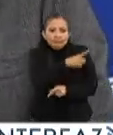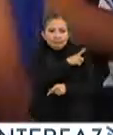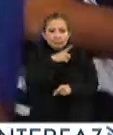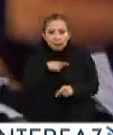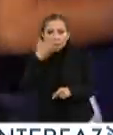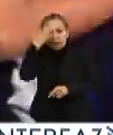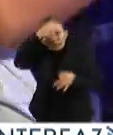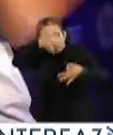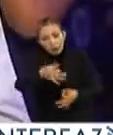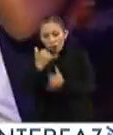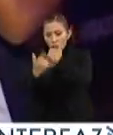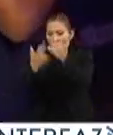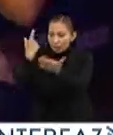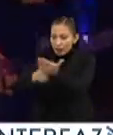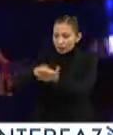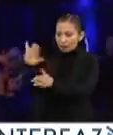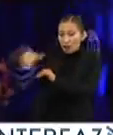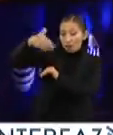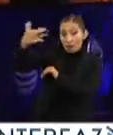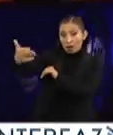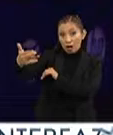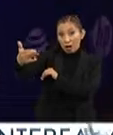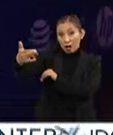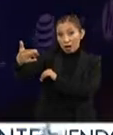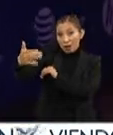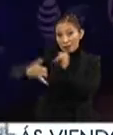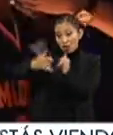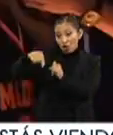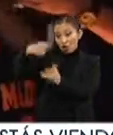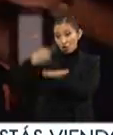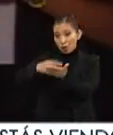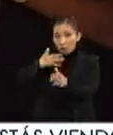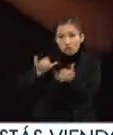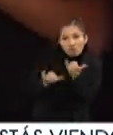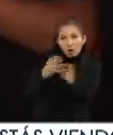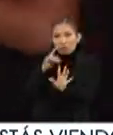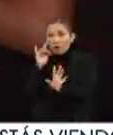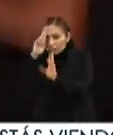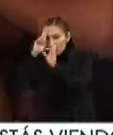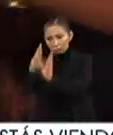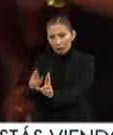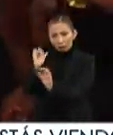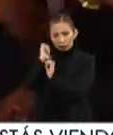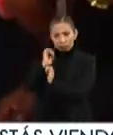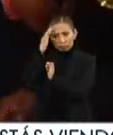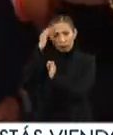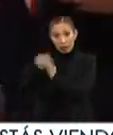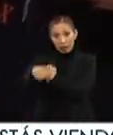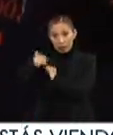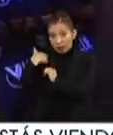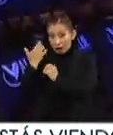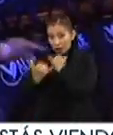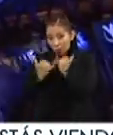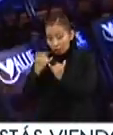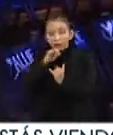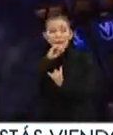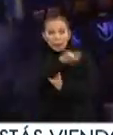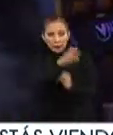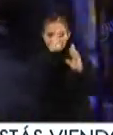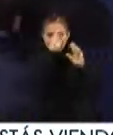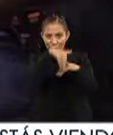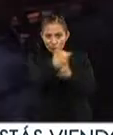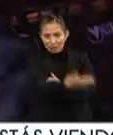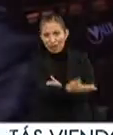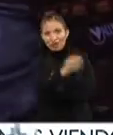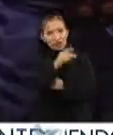que tanto ser un buen jugador dentro y fuera de la cancha, es decir, no nada más se trata de respetar autoridades en la cancha, ¿no? Se trata también de hacerlo